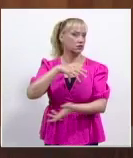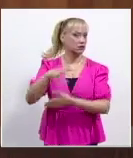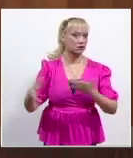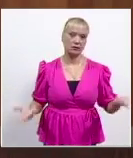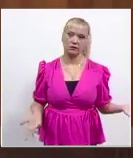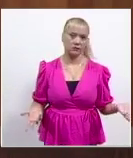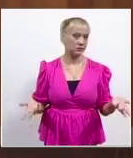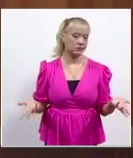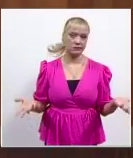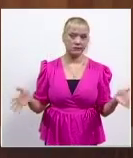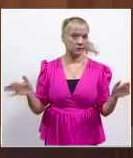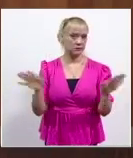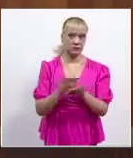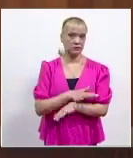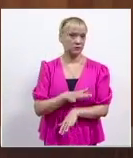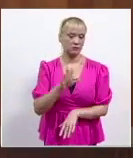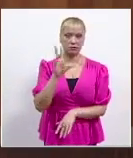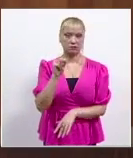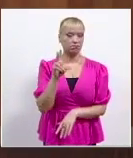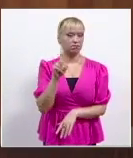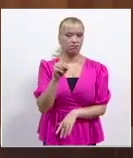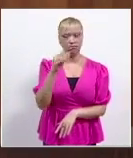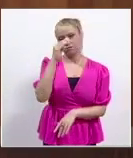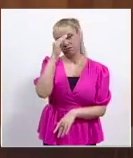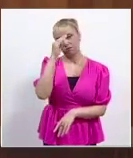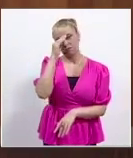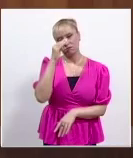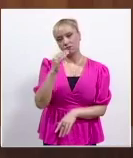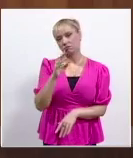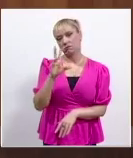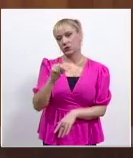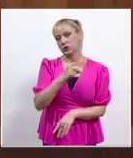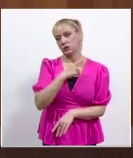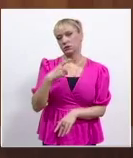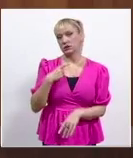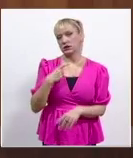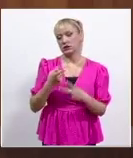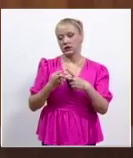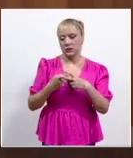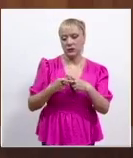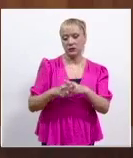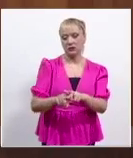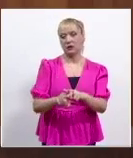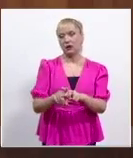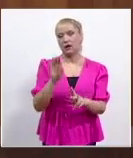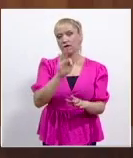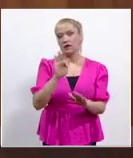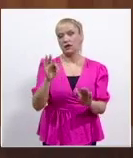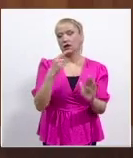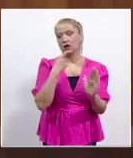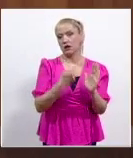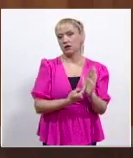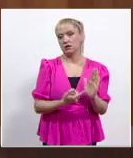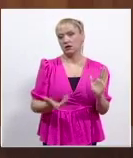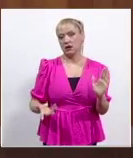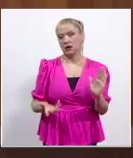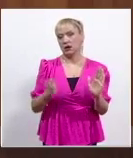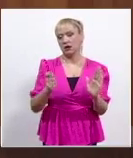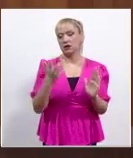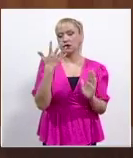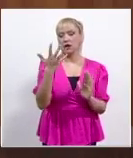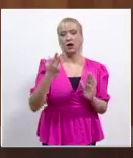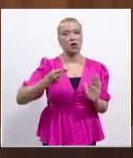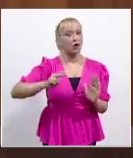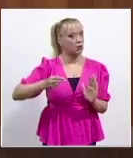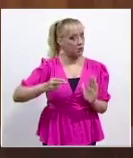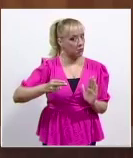el hecho de revocar la fecha de inicio de las precampañas establecida para el 5 de